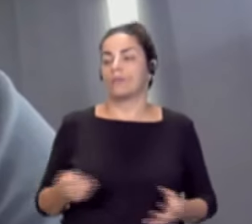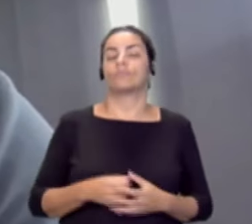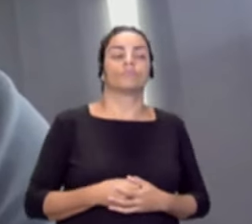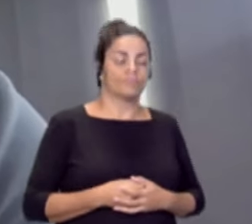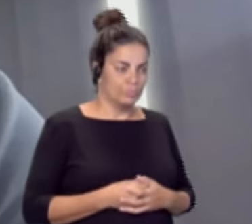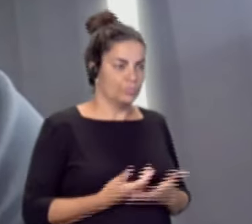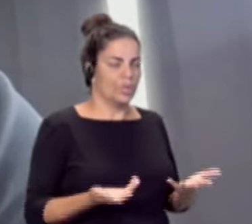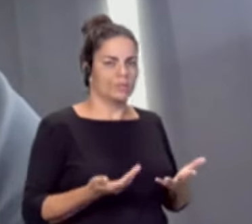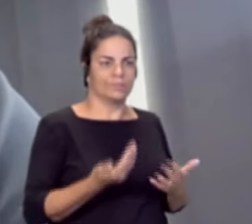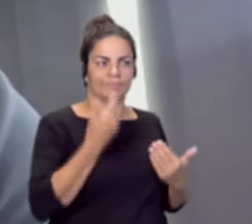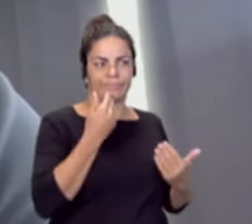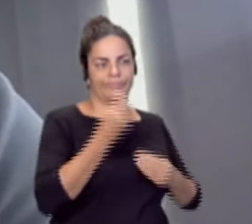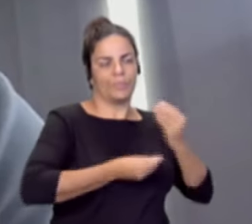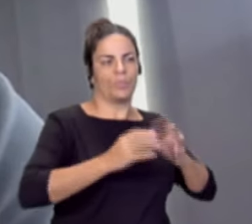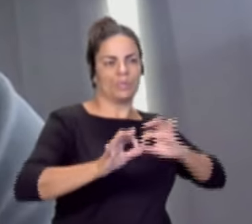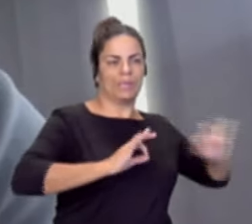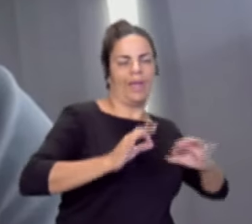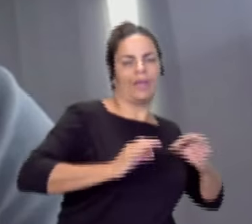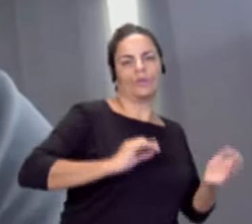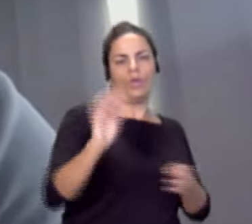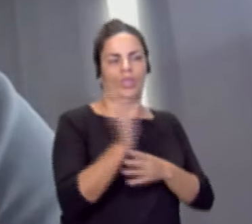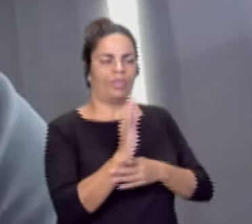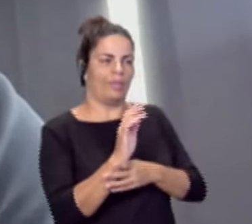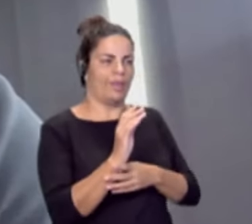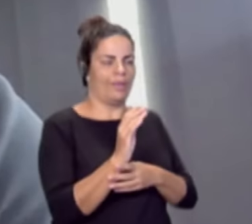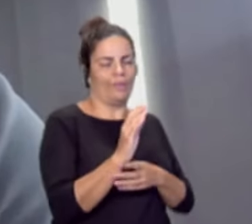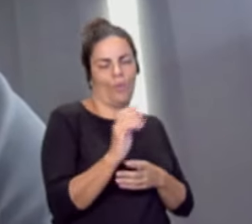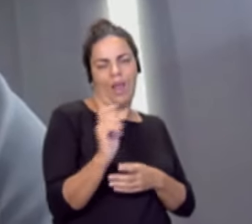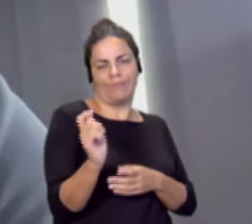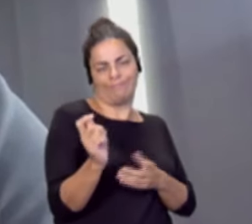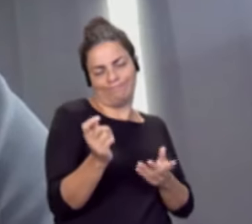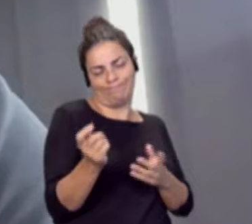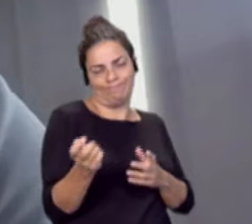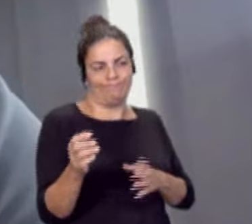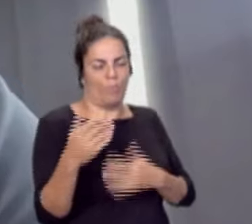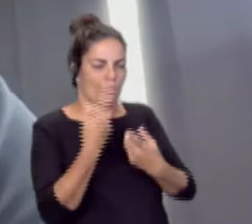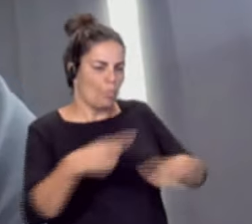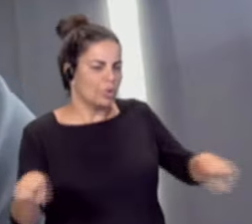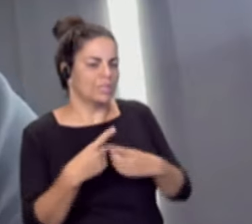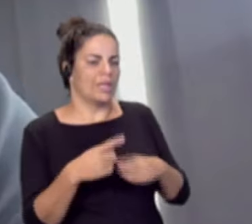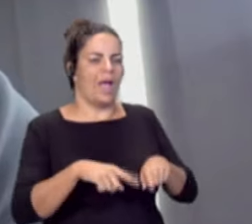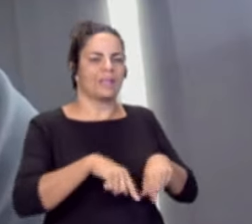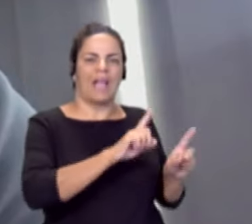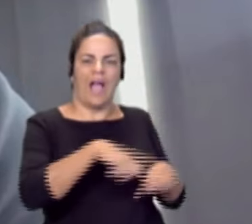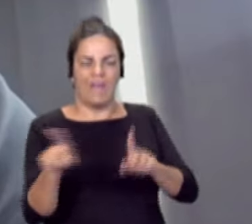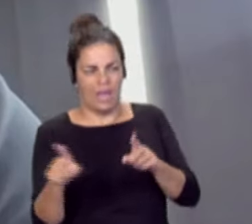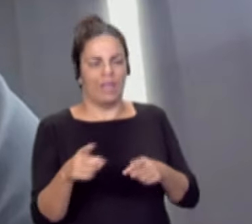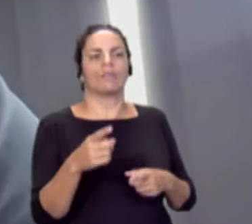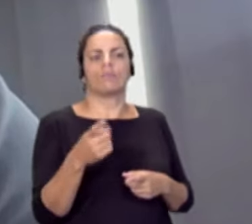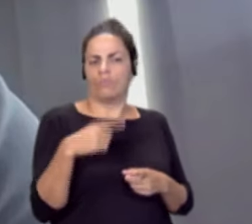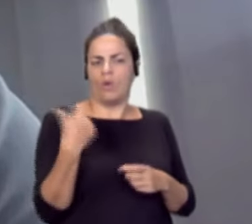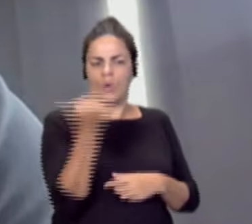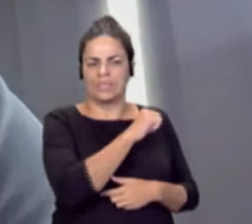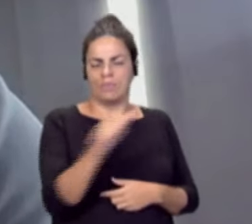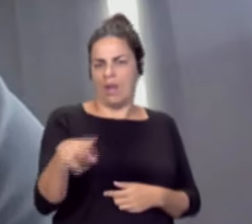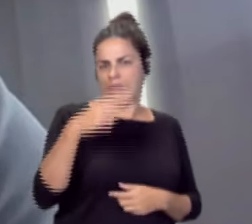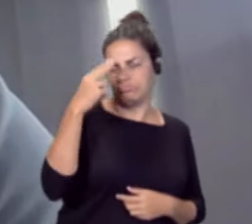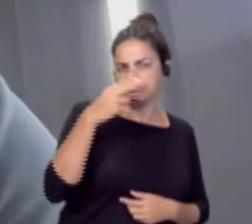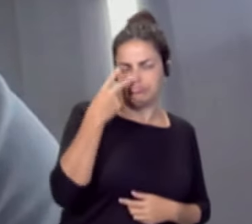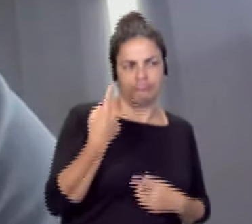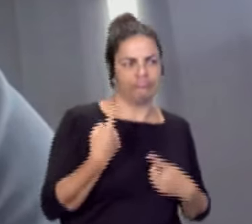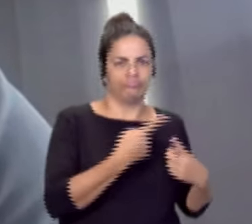teatro, del cabaret, del cine, de la música, pues estamos compartiendo una semana muy interesante que nos ayuda a